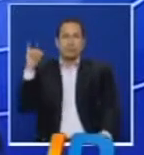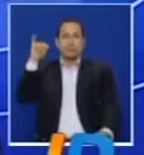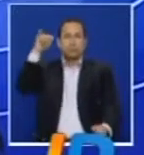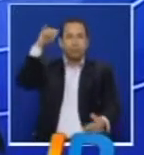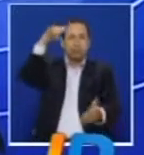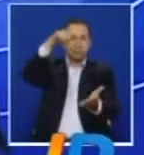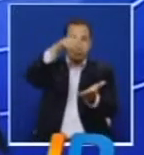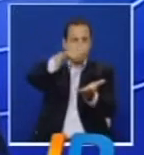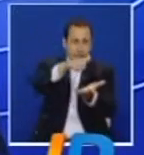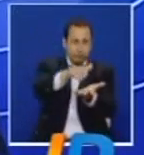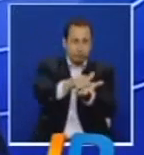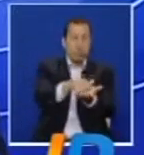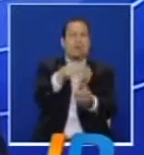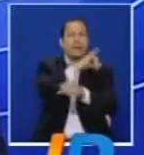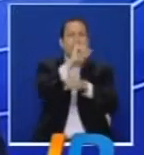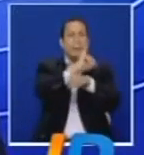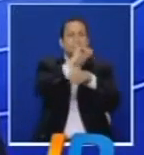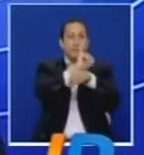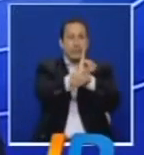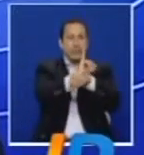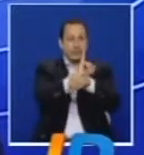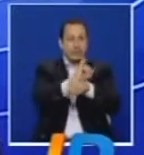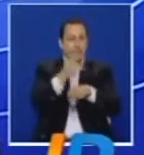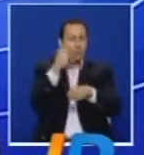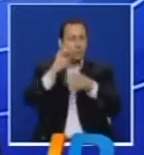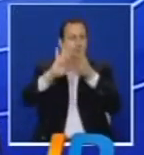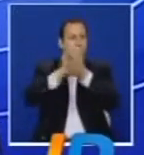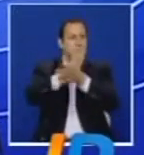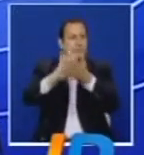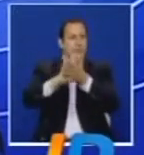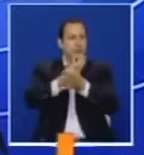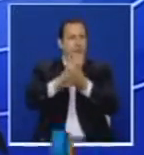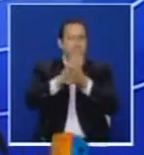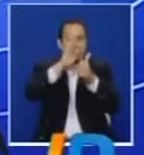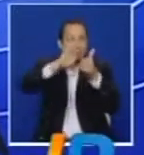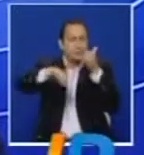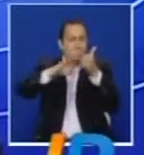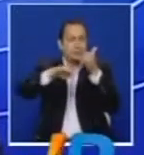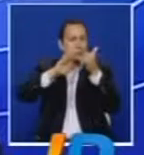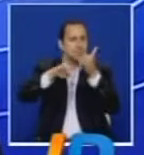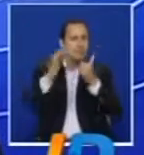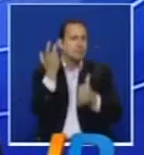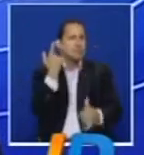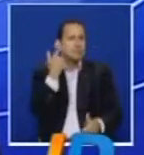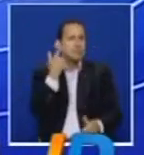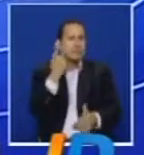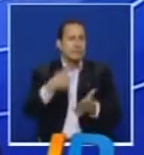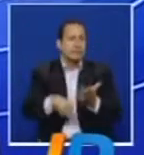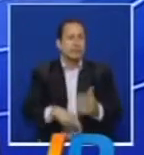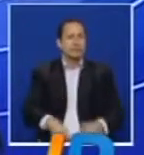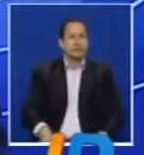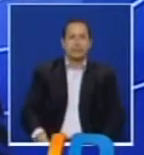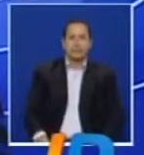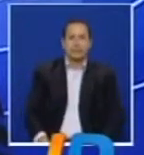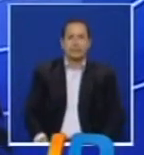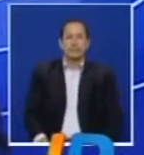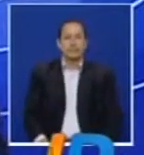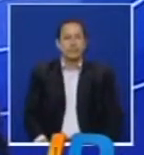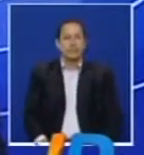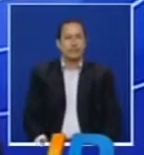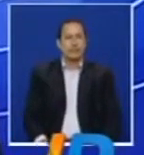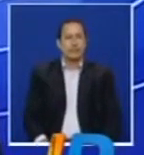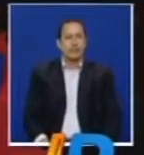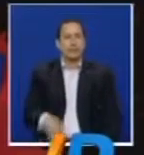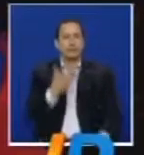a Winston Viracachá. Winston, buenas noches y cuéntenos qué es lo último que se sabe de esta noticia. Buenas